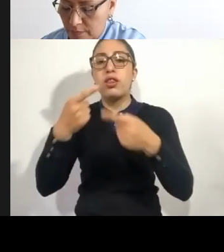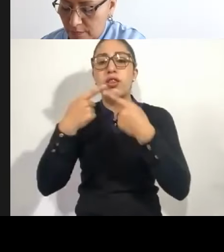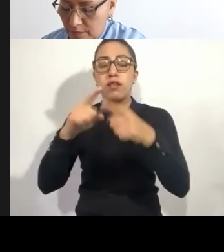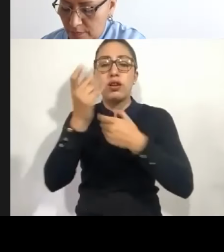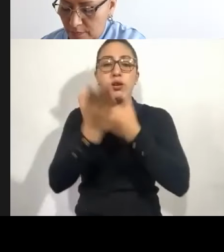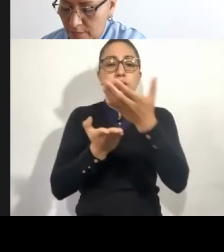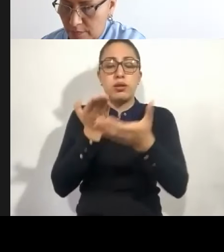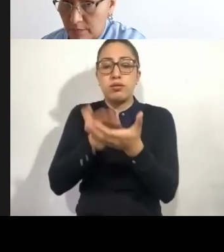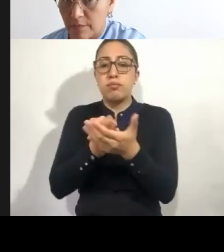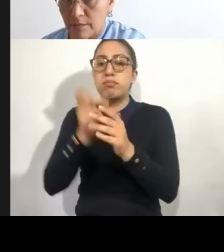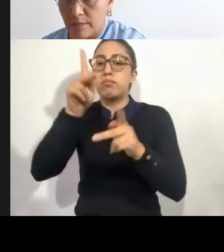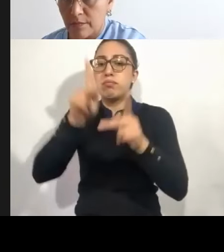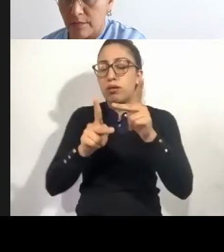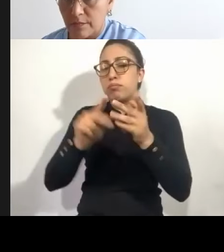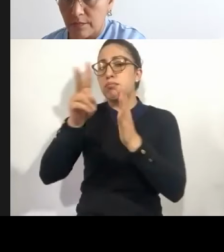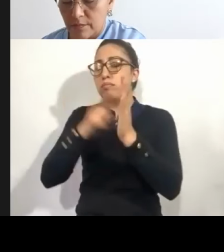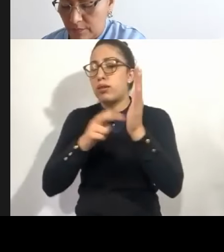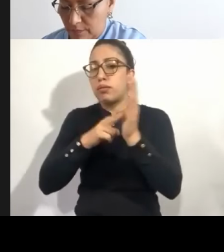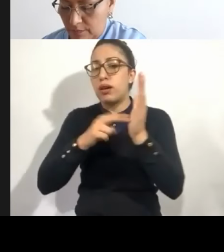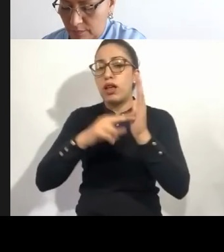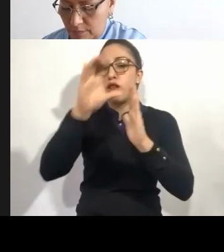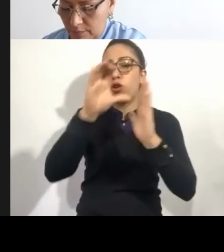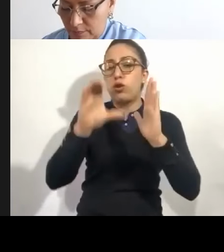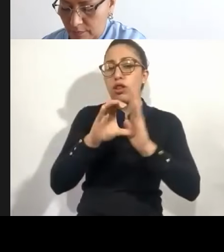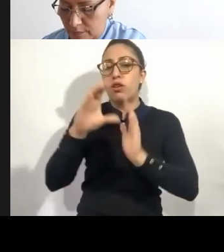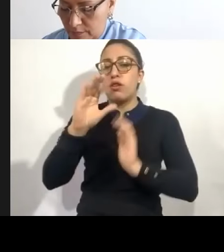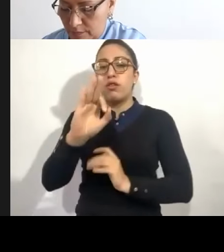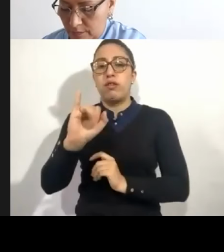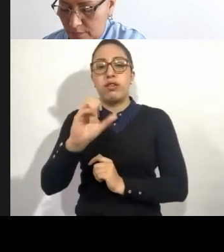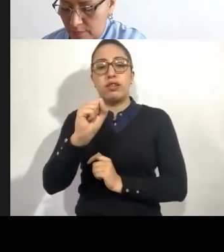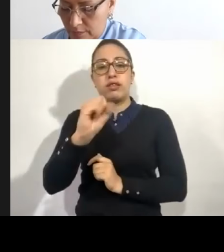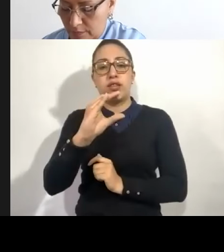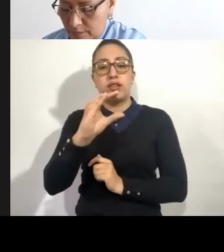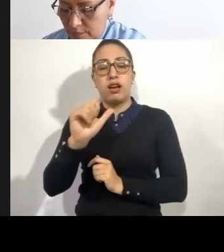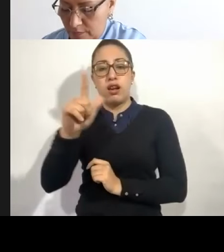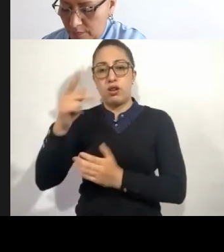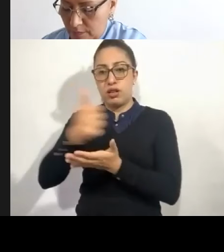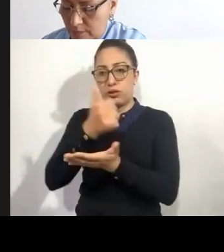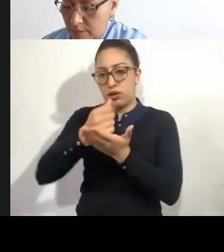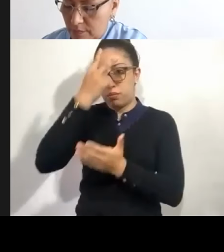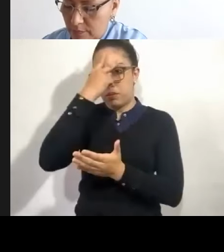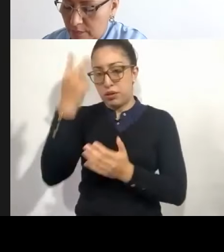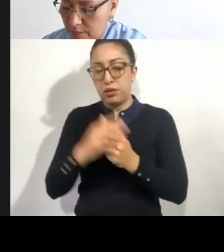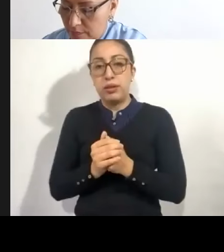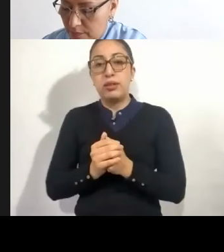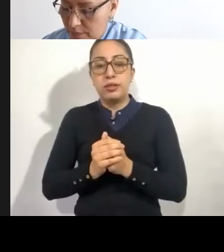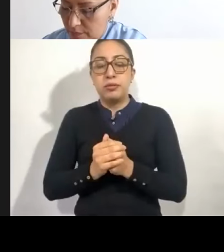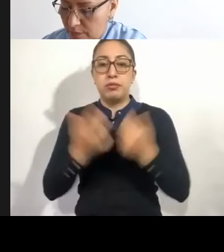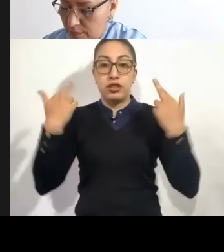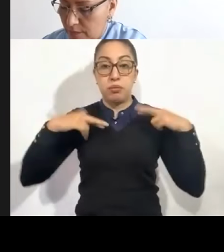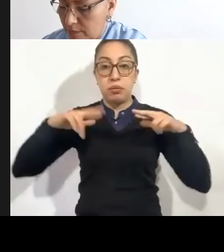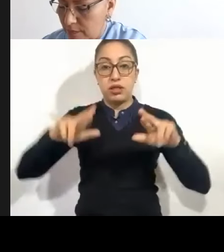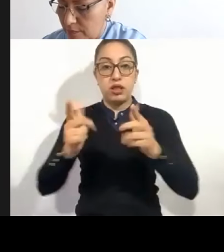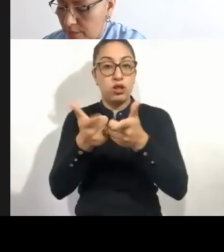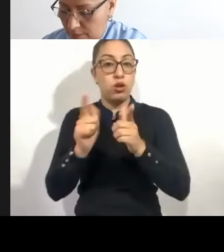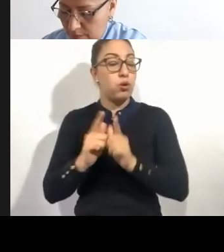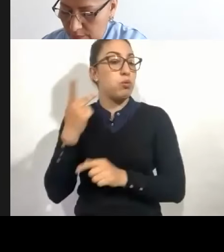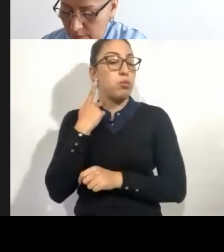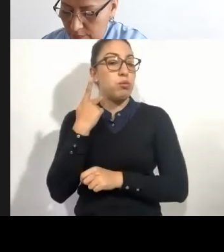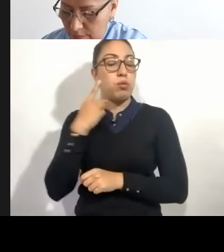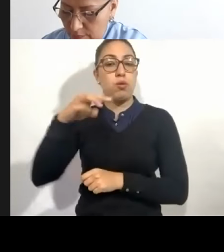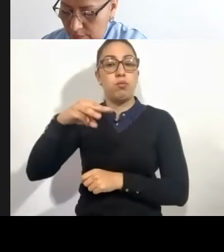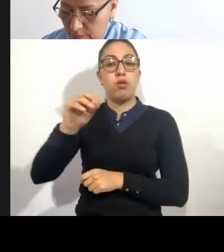diversas disposiciones del Código Fiscal de la Ciudad de México. A nombre del Grupo Parlamentario de Morena, quiero en primer